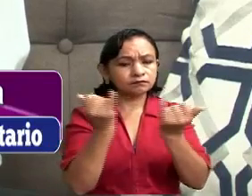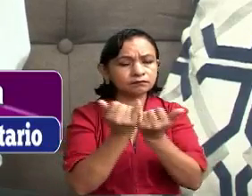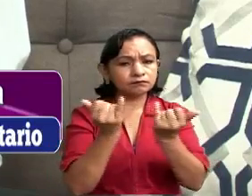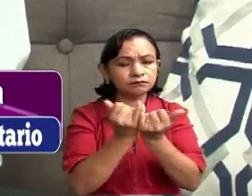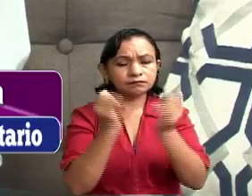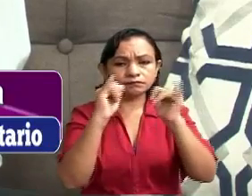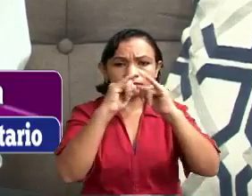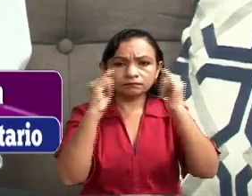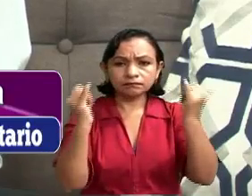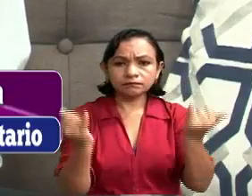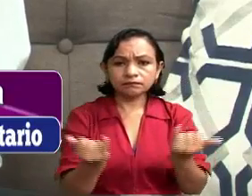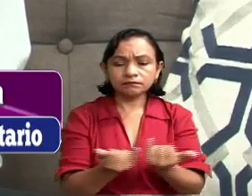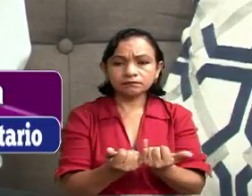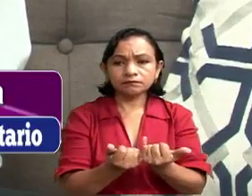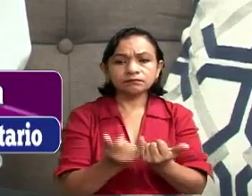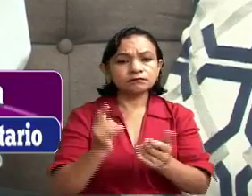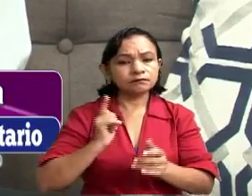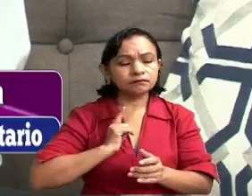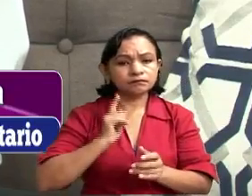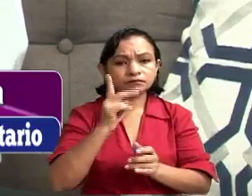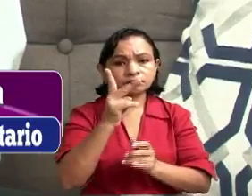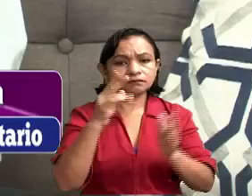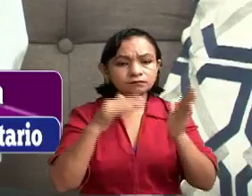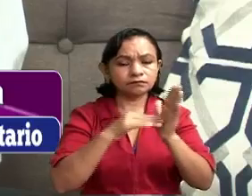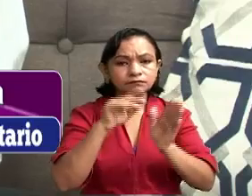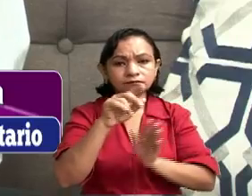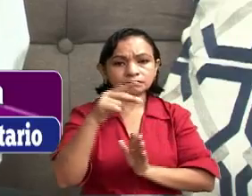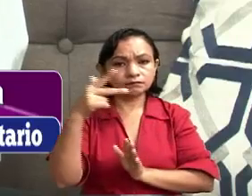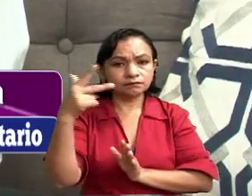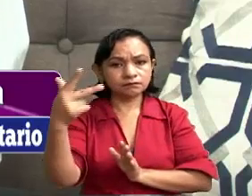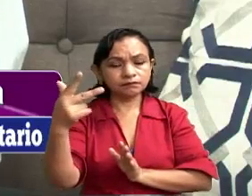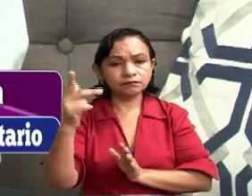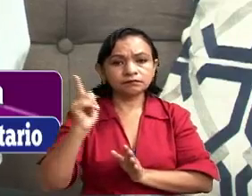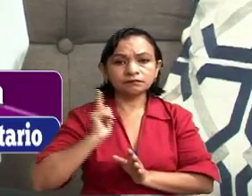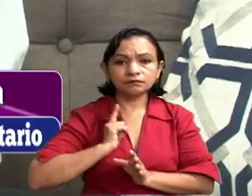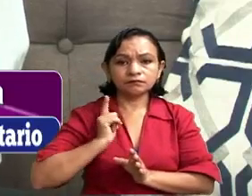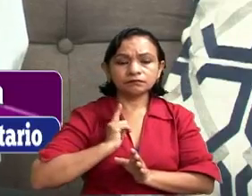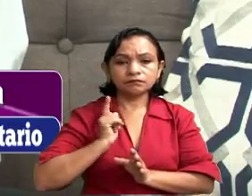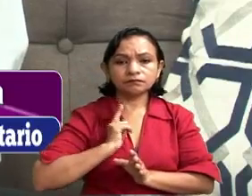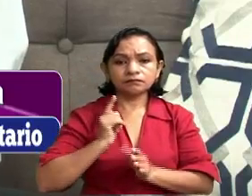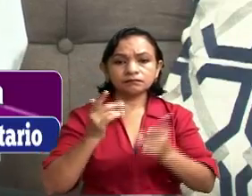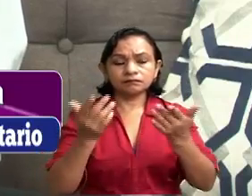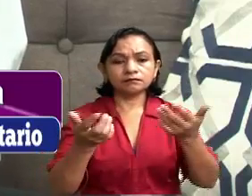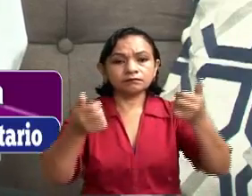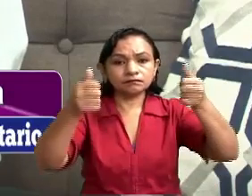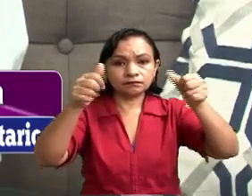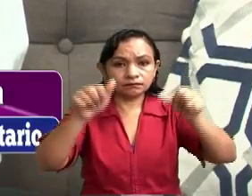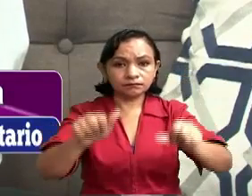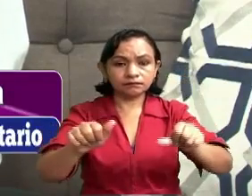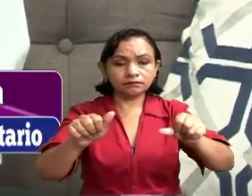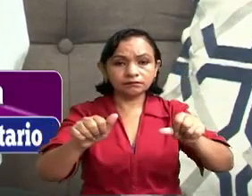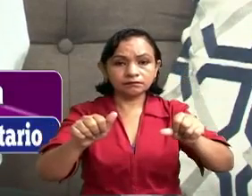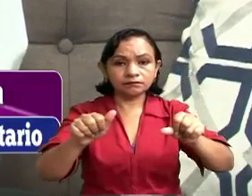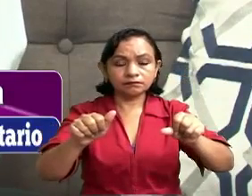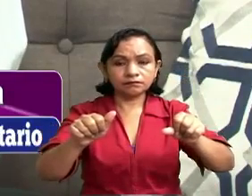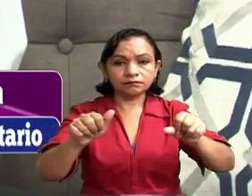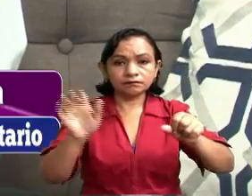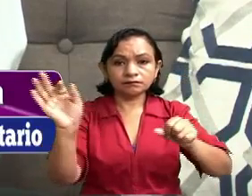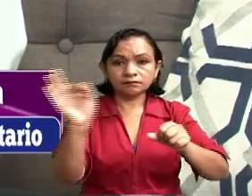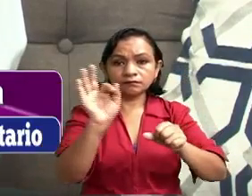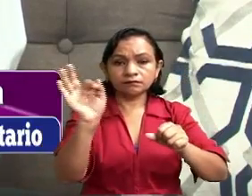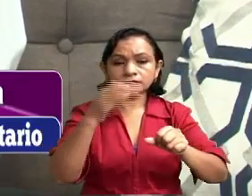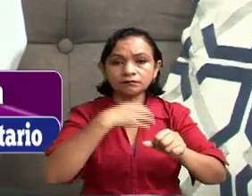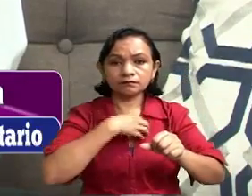reservas internacionales con el que cerramos 2018, lo cual eso le da también estabilidad a la moneda